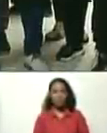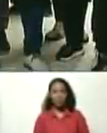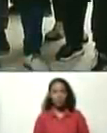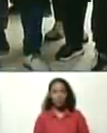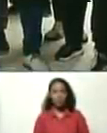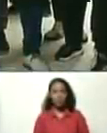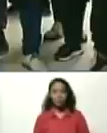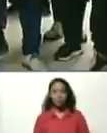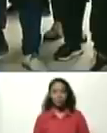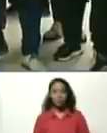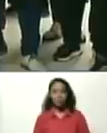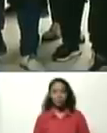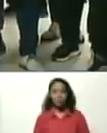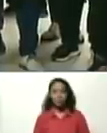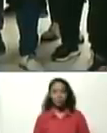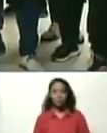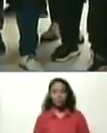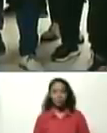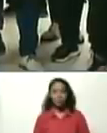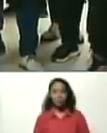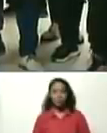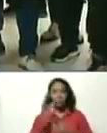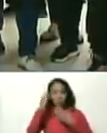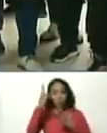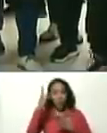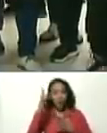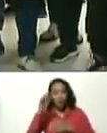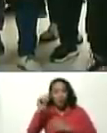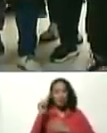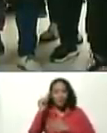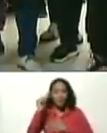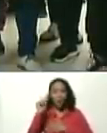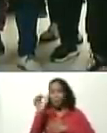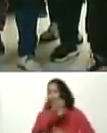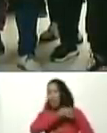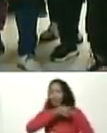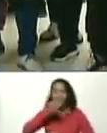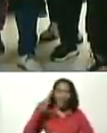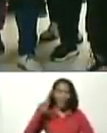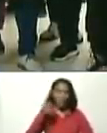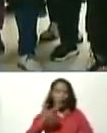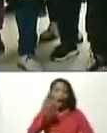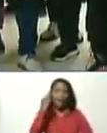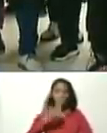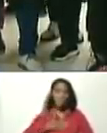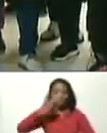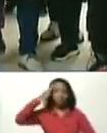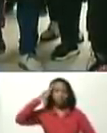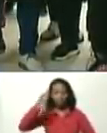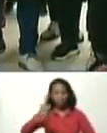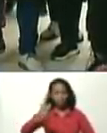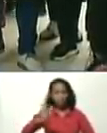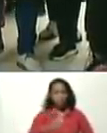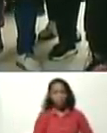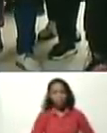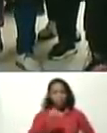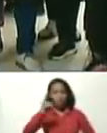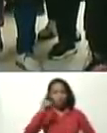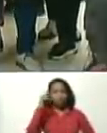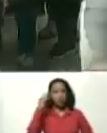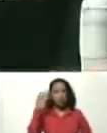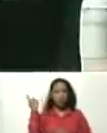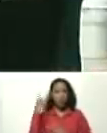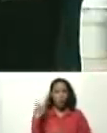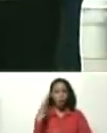Adelante. No, presidente, el concierto estuvo espectacular. Ahí mi almiranta... Carmen Meléndez